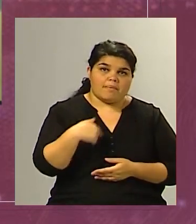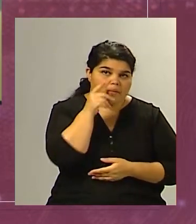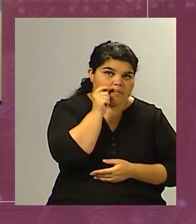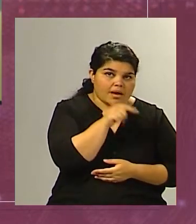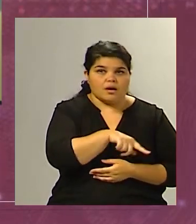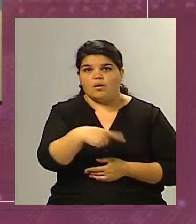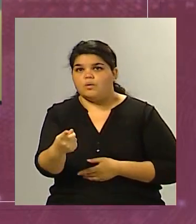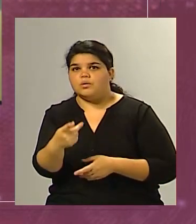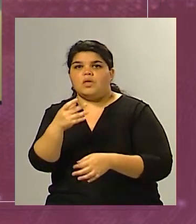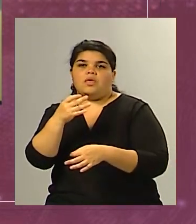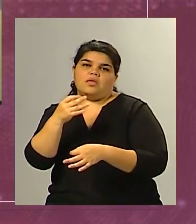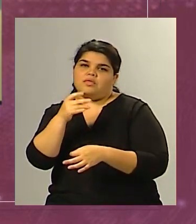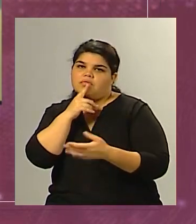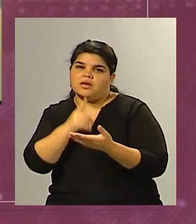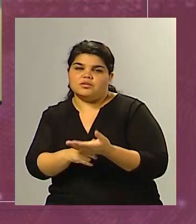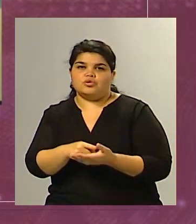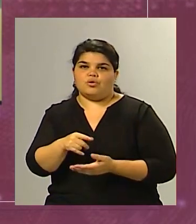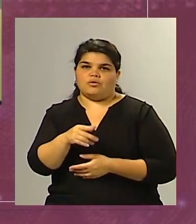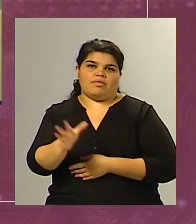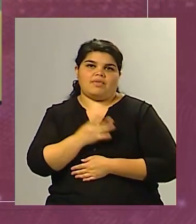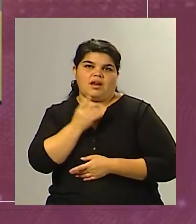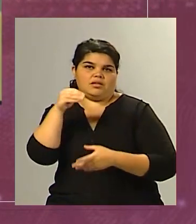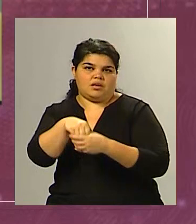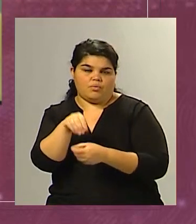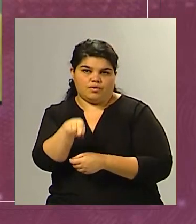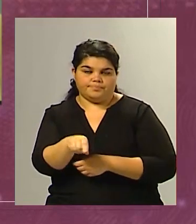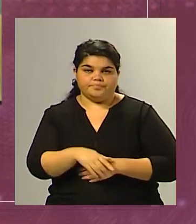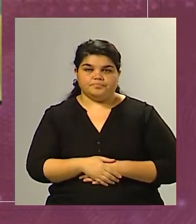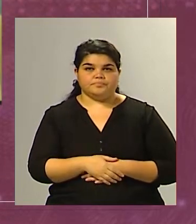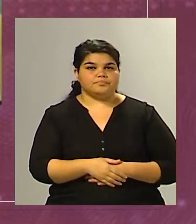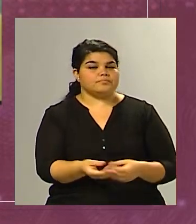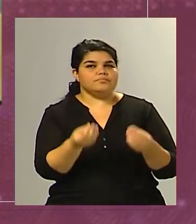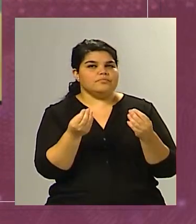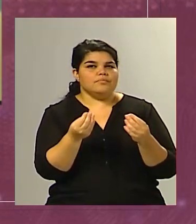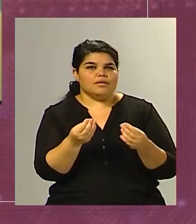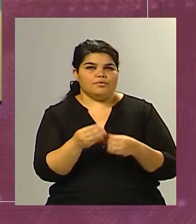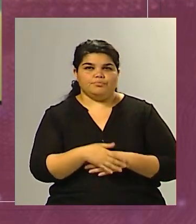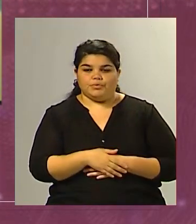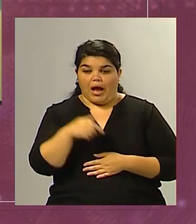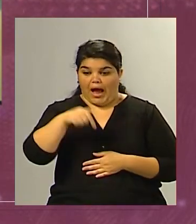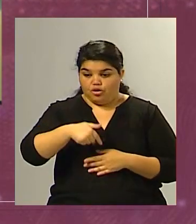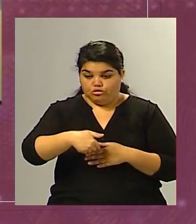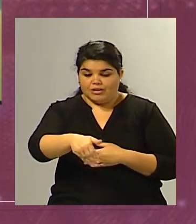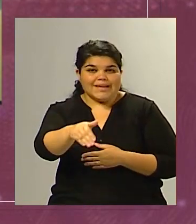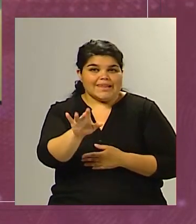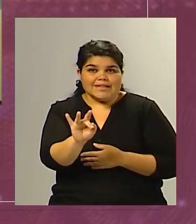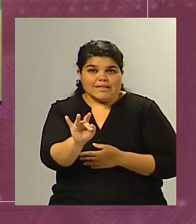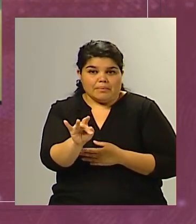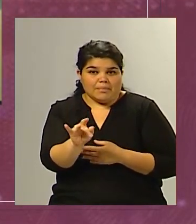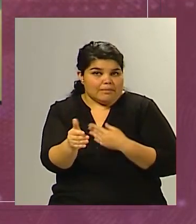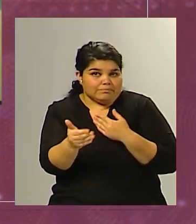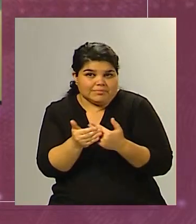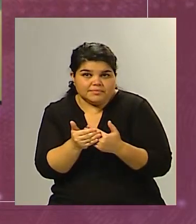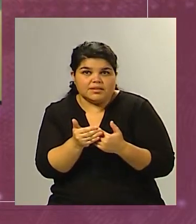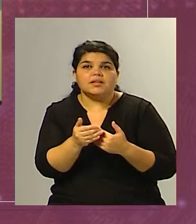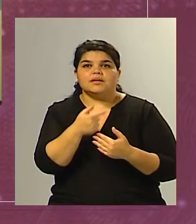colegio. Ismael, ¿y cuál es el valor hoy? Digo, teniendo en cuenta que estamos a nada que termine el año, si hoy quieren viajar